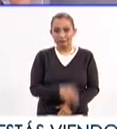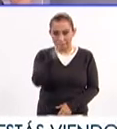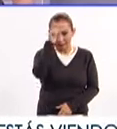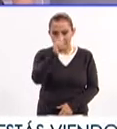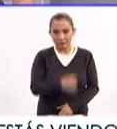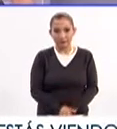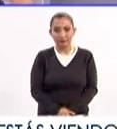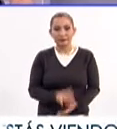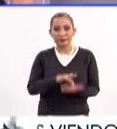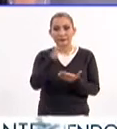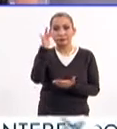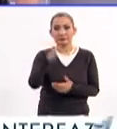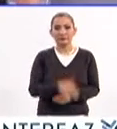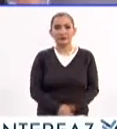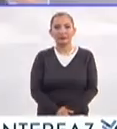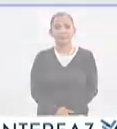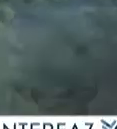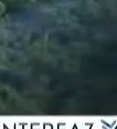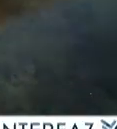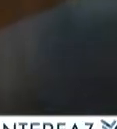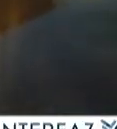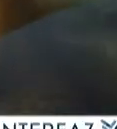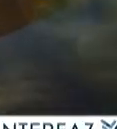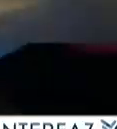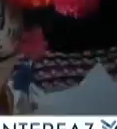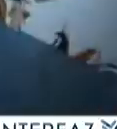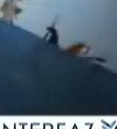acuerdo. Gracias.